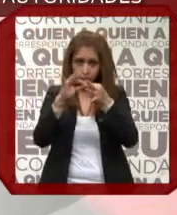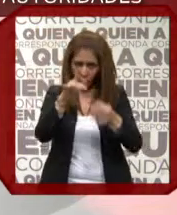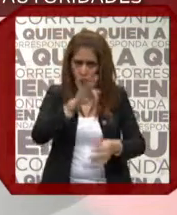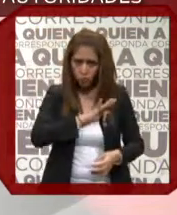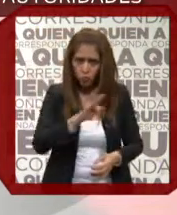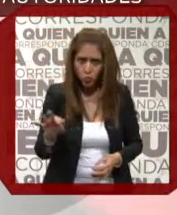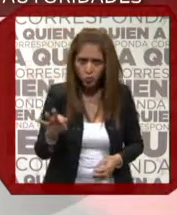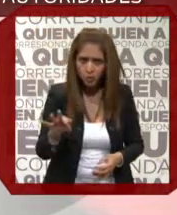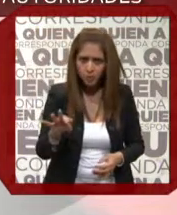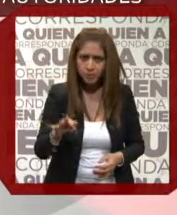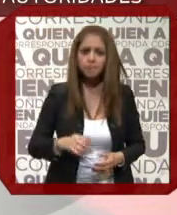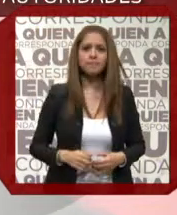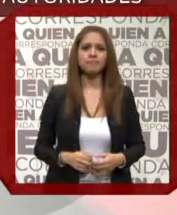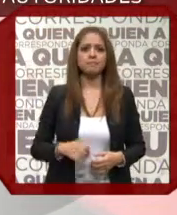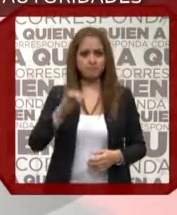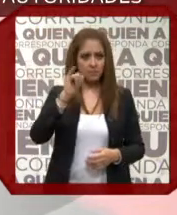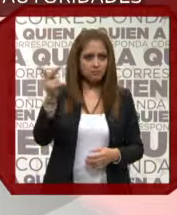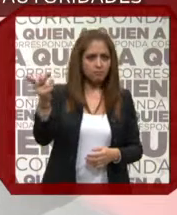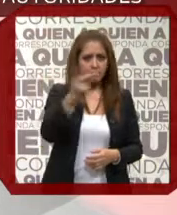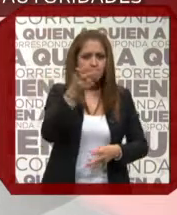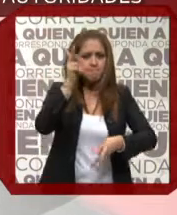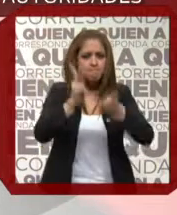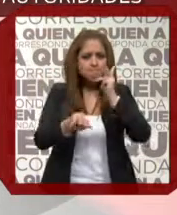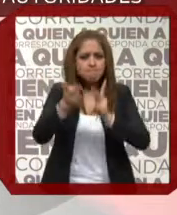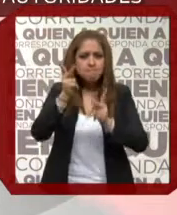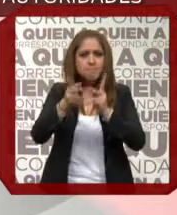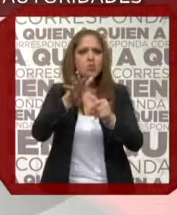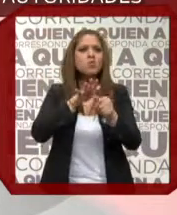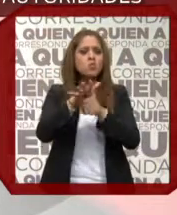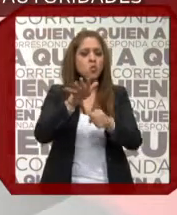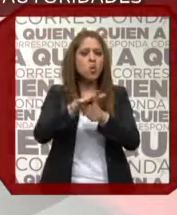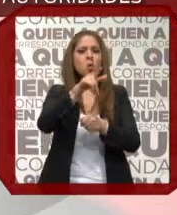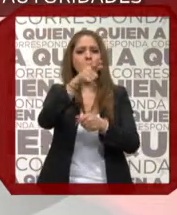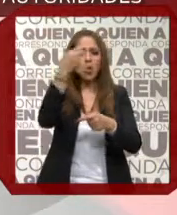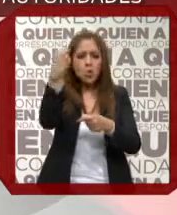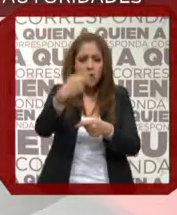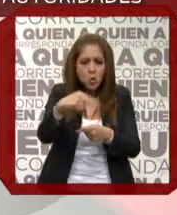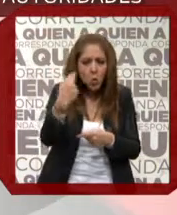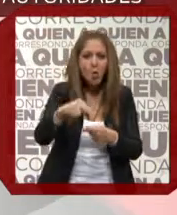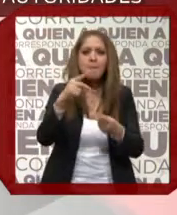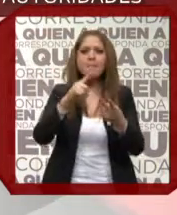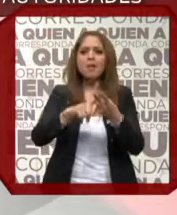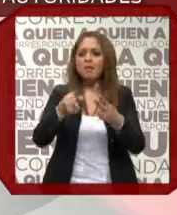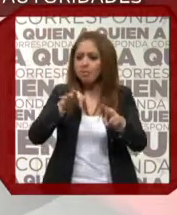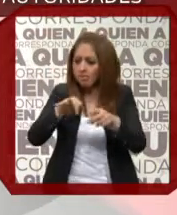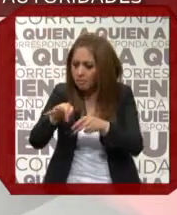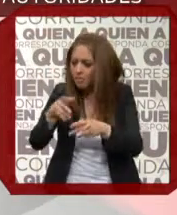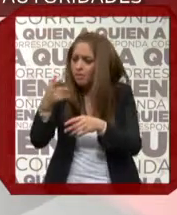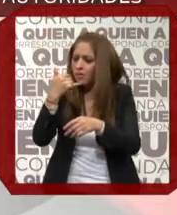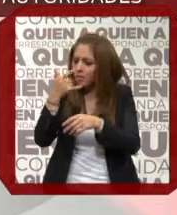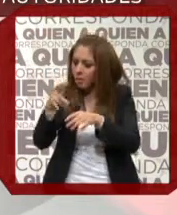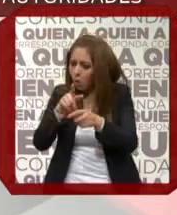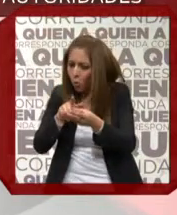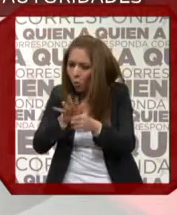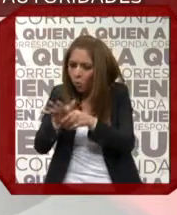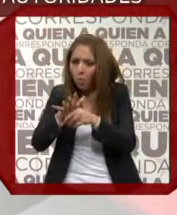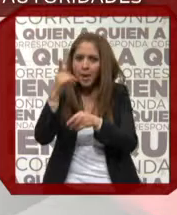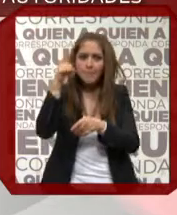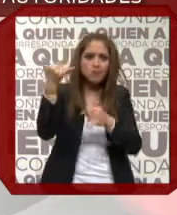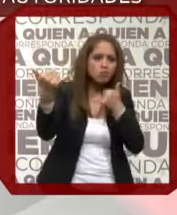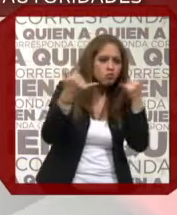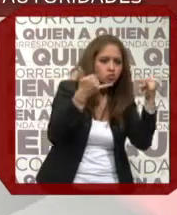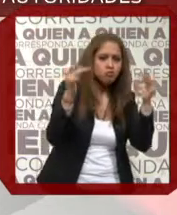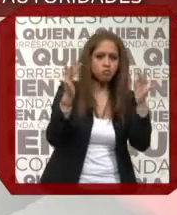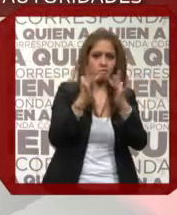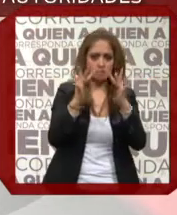recibir este te encargo que platiques con ella por supuesto ni dónde trabajan platique a ti para hacer dos tres llamaditas